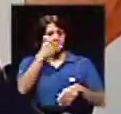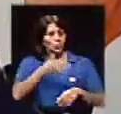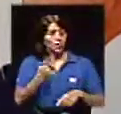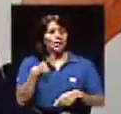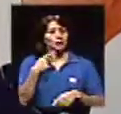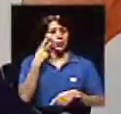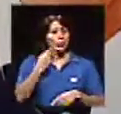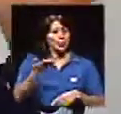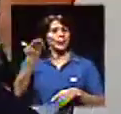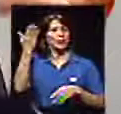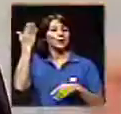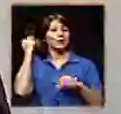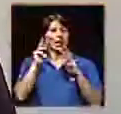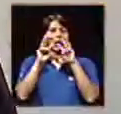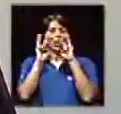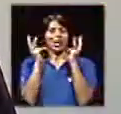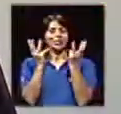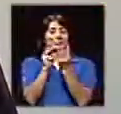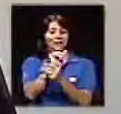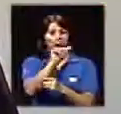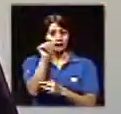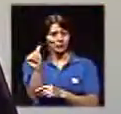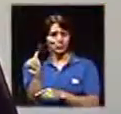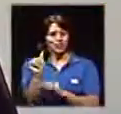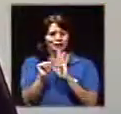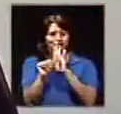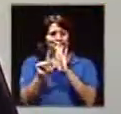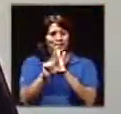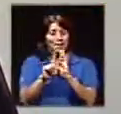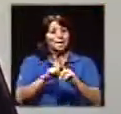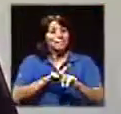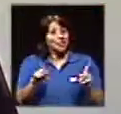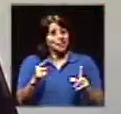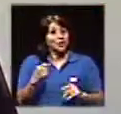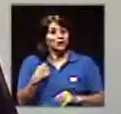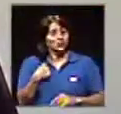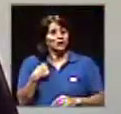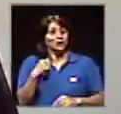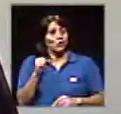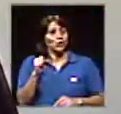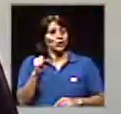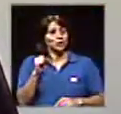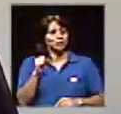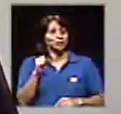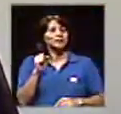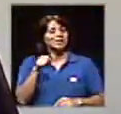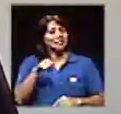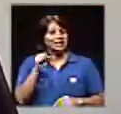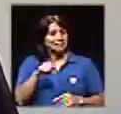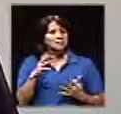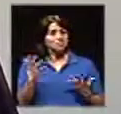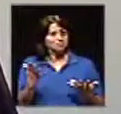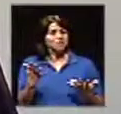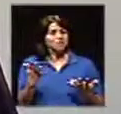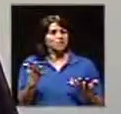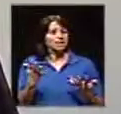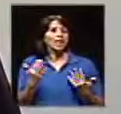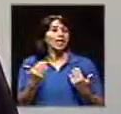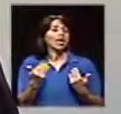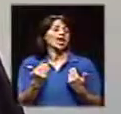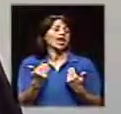vez en el Castillo Azul, pero yo sí me he llenado la cara de